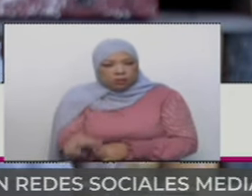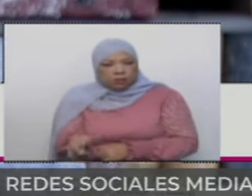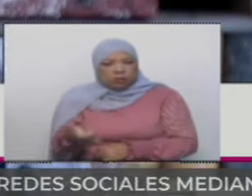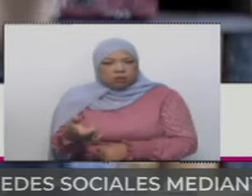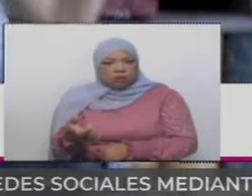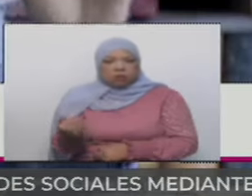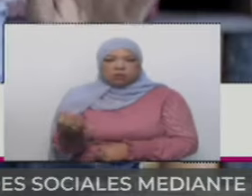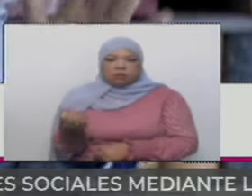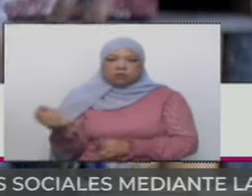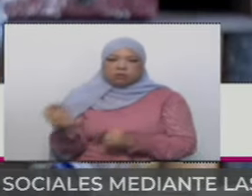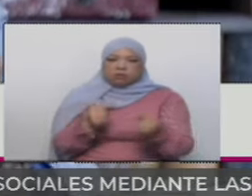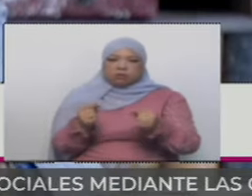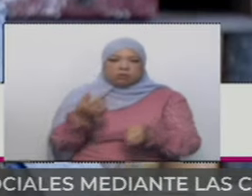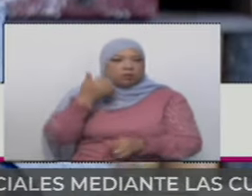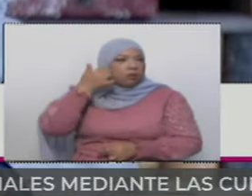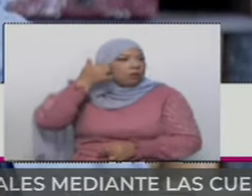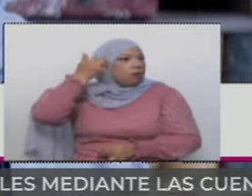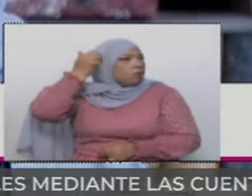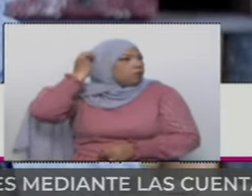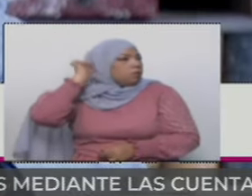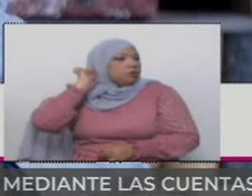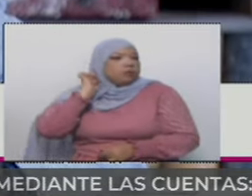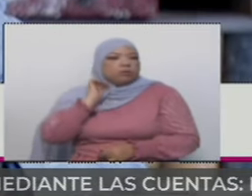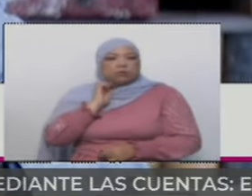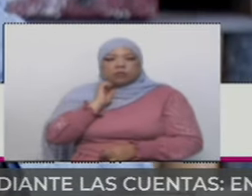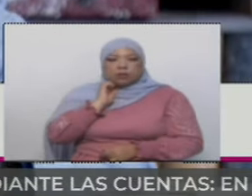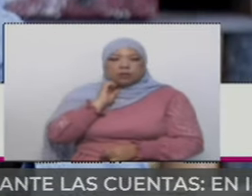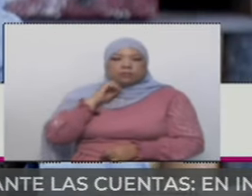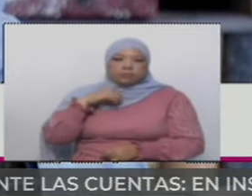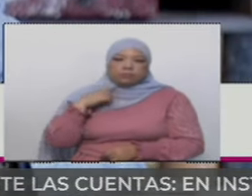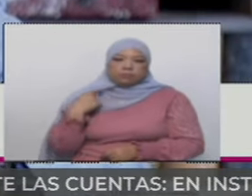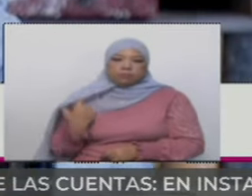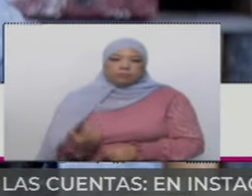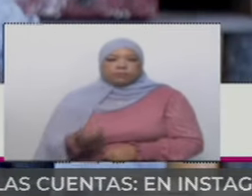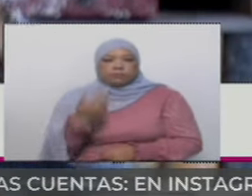Ni hablemos de la Sayona. ¿Cuándo la Sayona ha estado en un